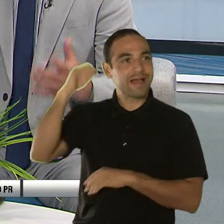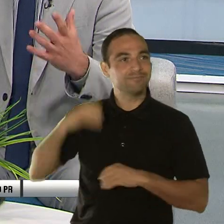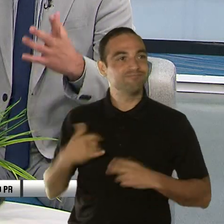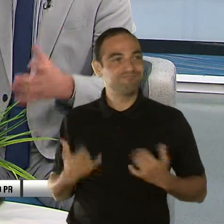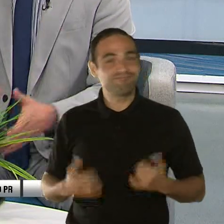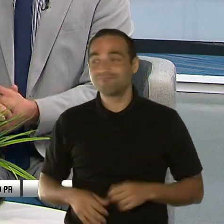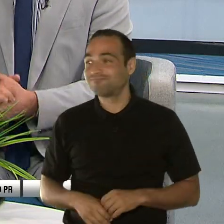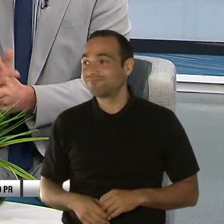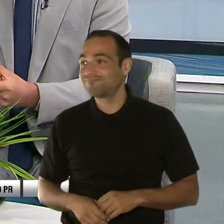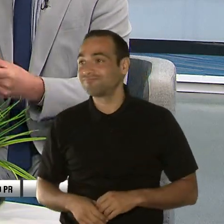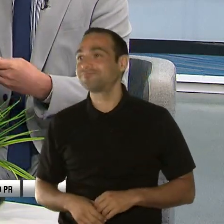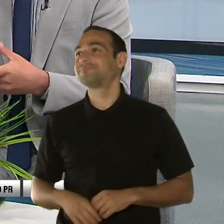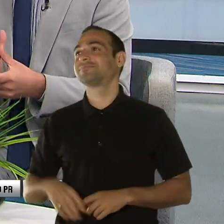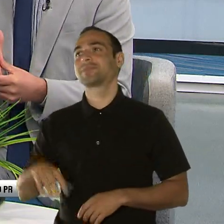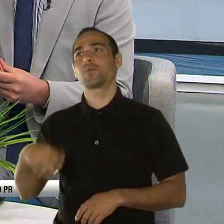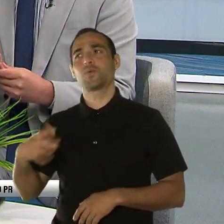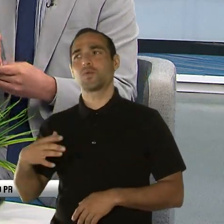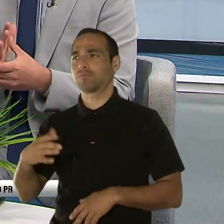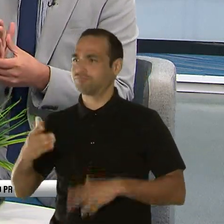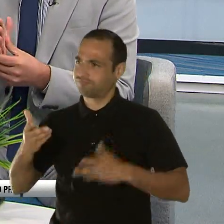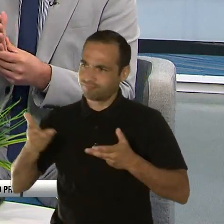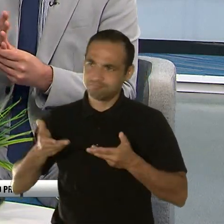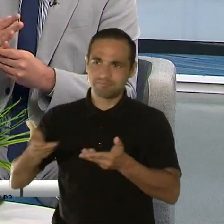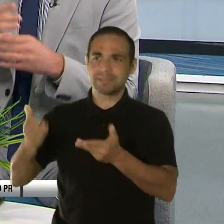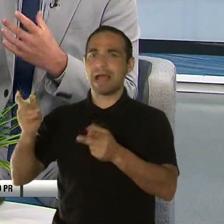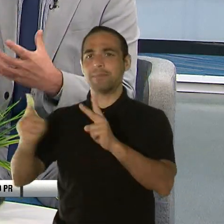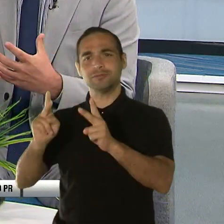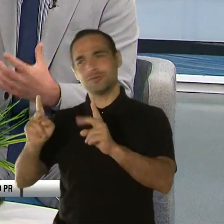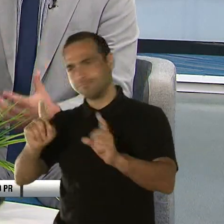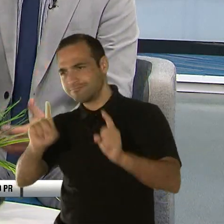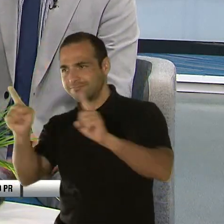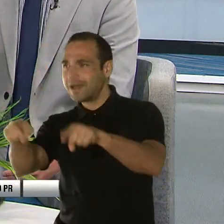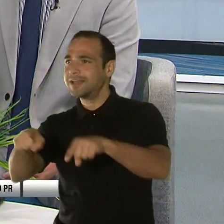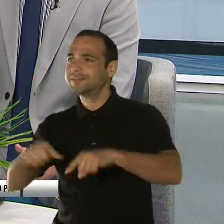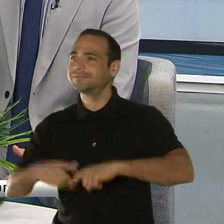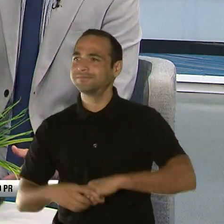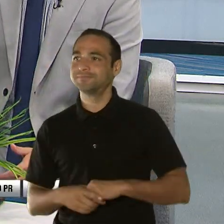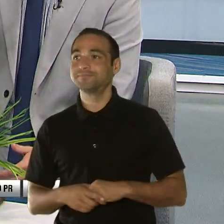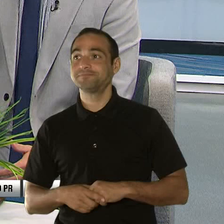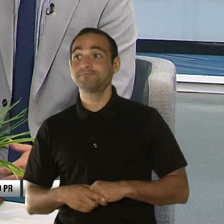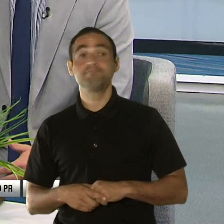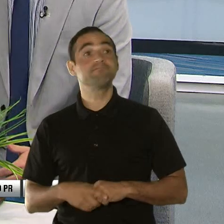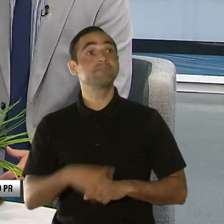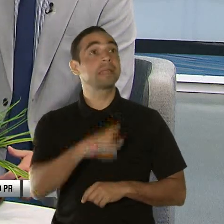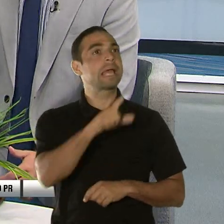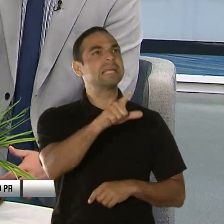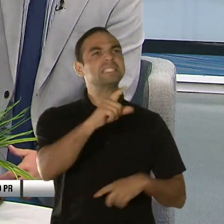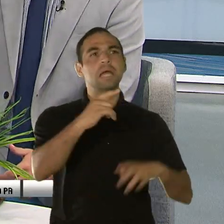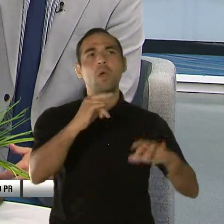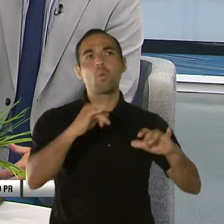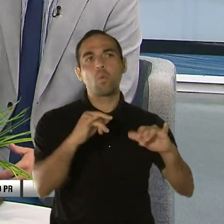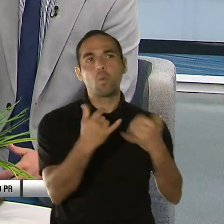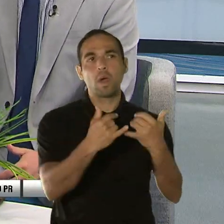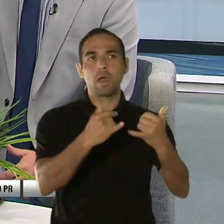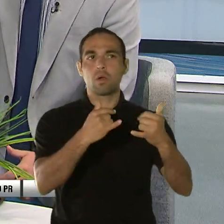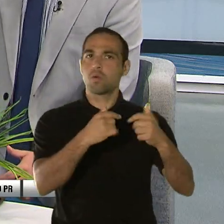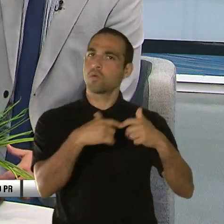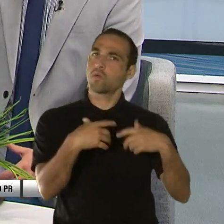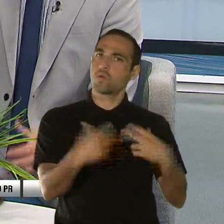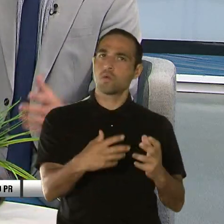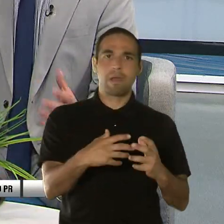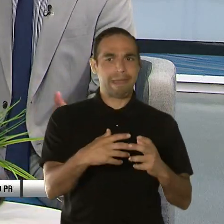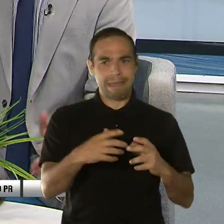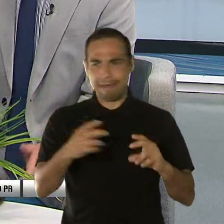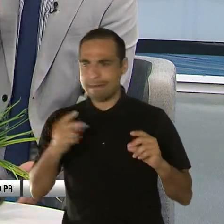entonces para que esté allá con la acción siempre el balonmano se distingue por la rapidez por la contundencia de los